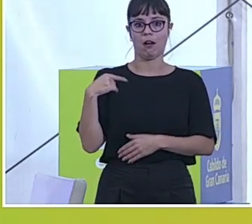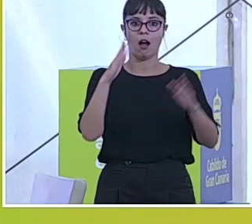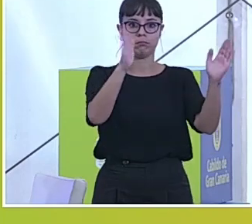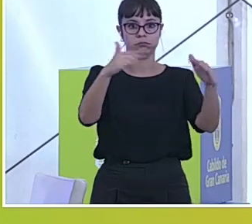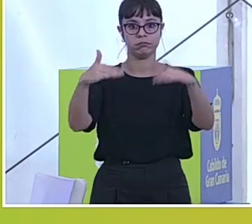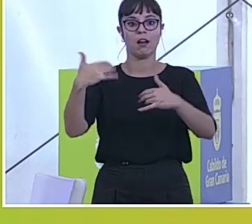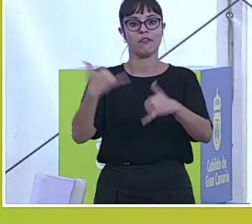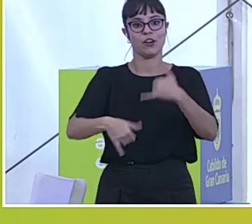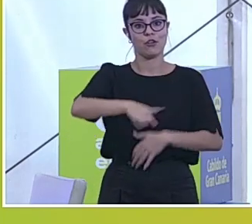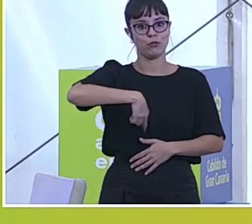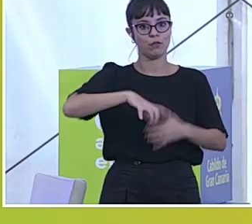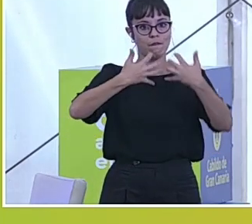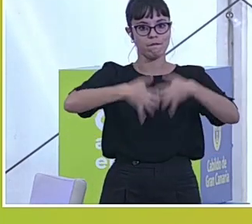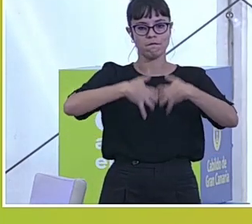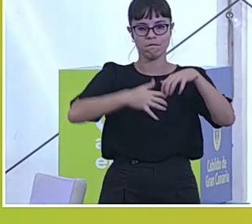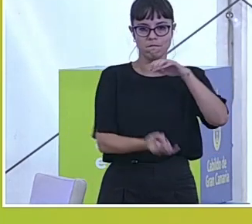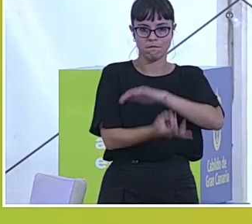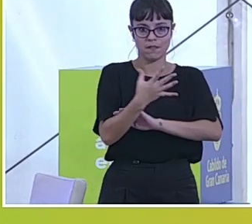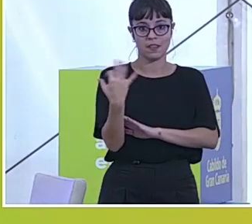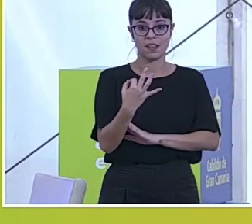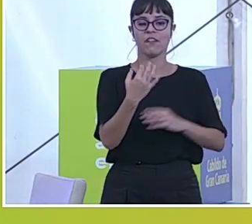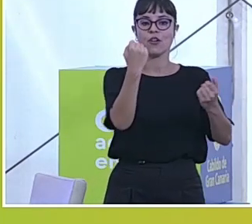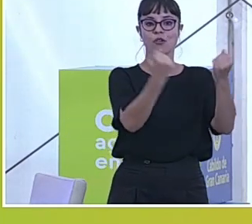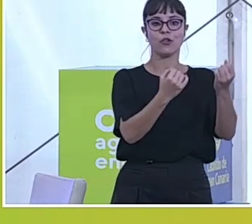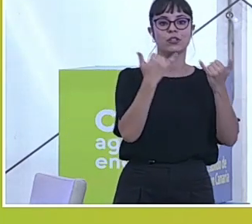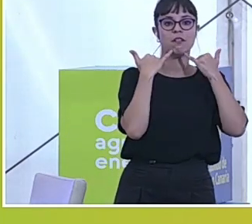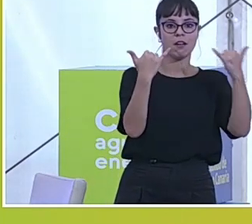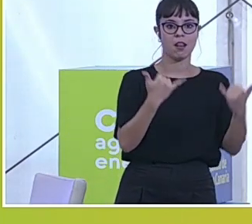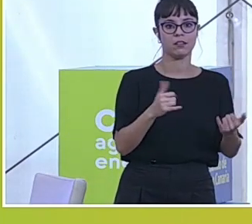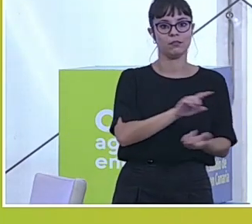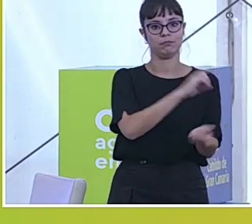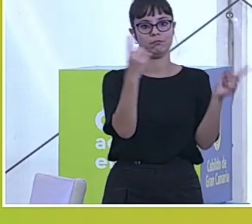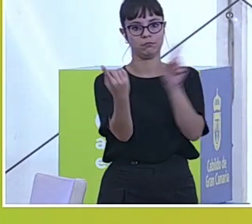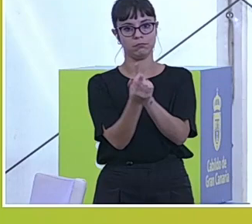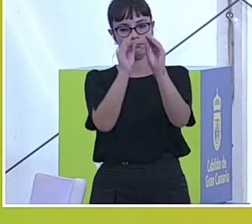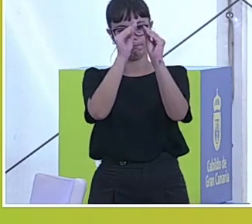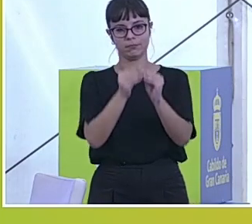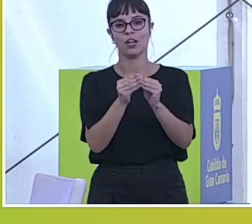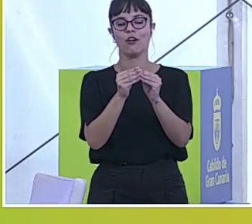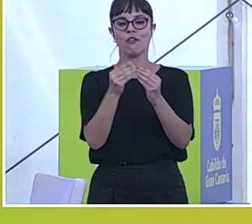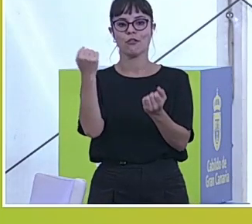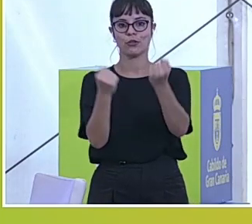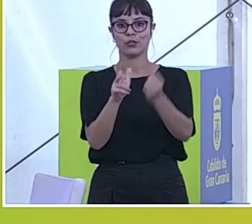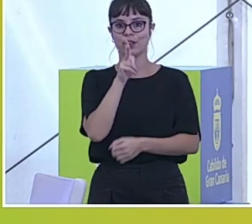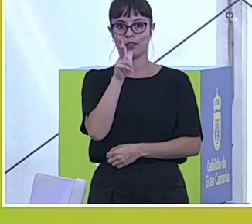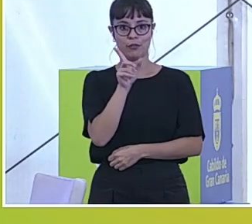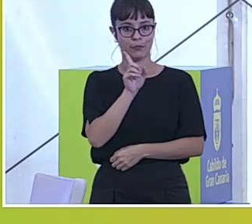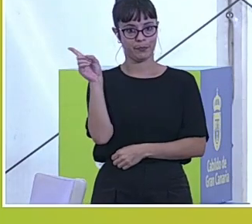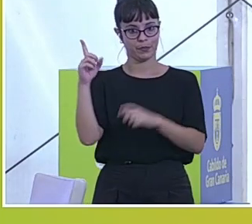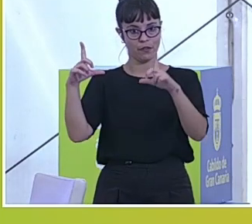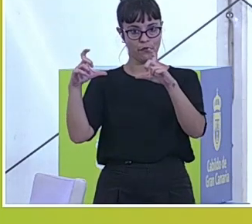hubo que fabricarlo, básicamente. Se cogió un coche eléctrico y se reconvirtió a un coche de hidrógeno, que es este que ven aquí en la imagen, ¿vale?